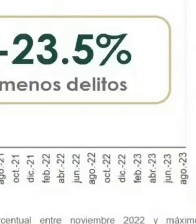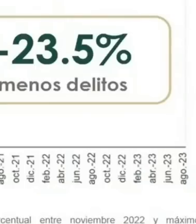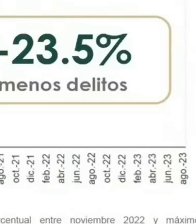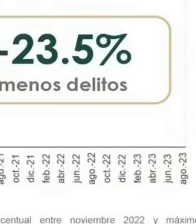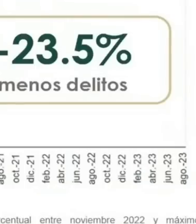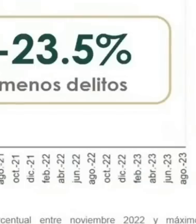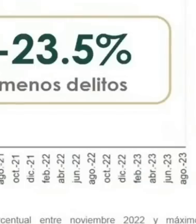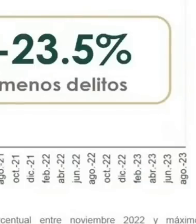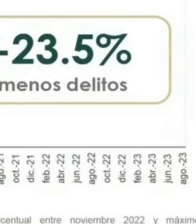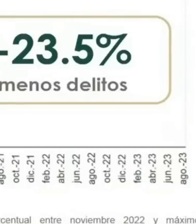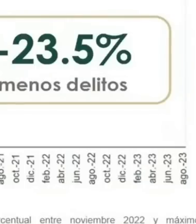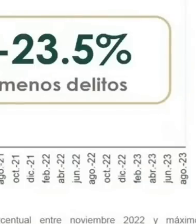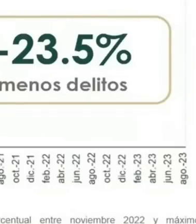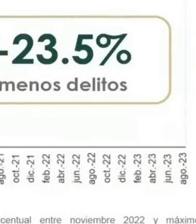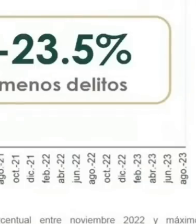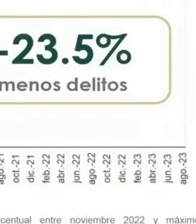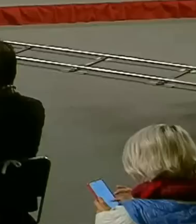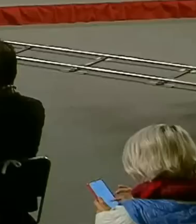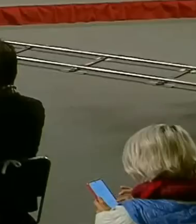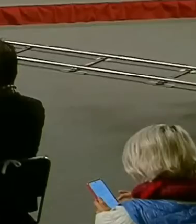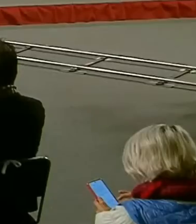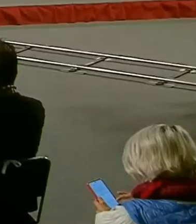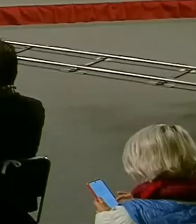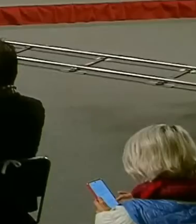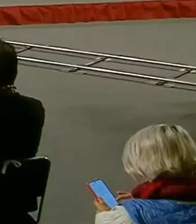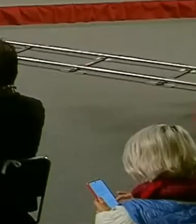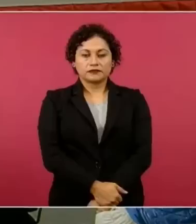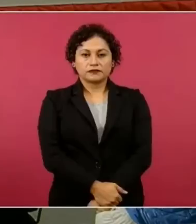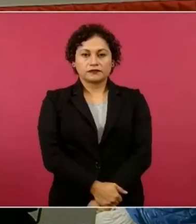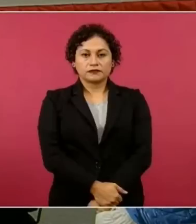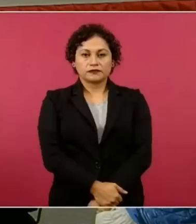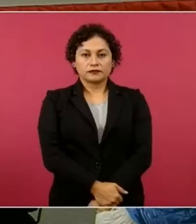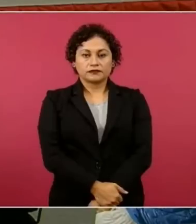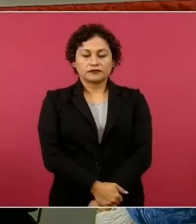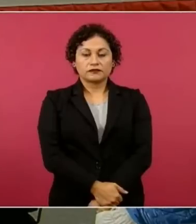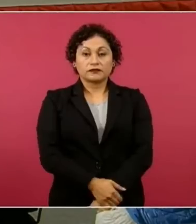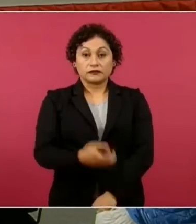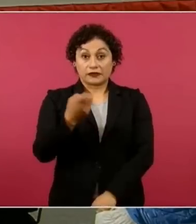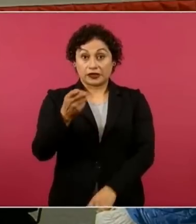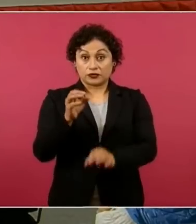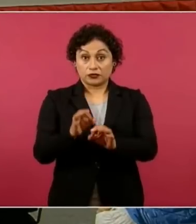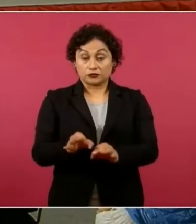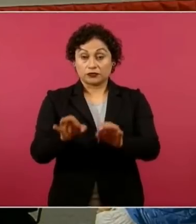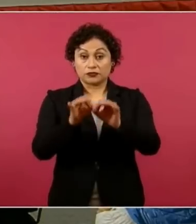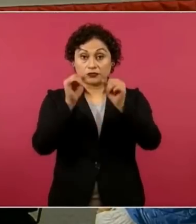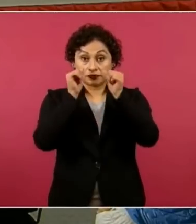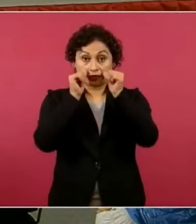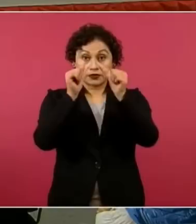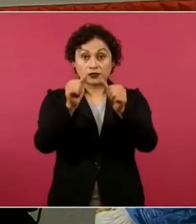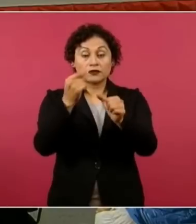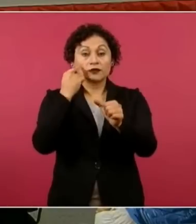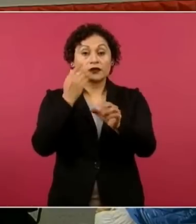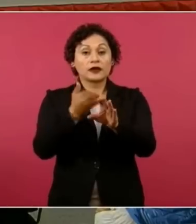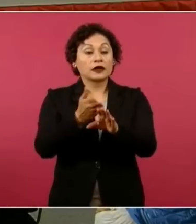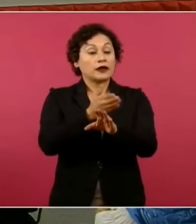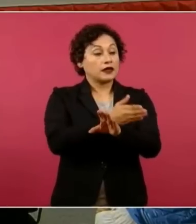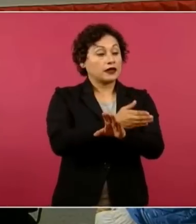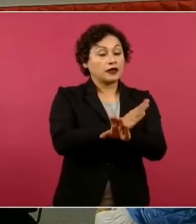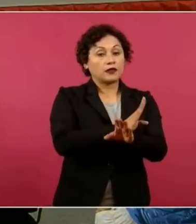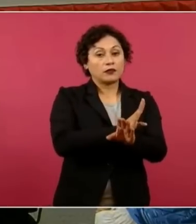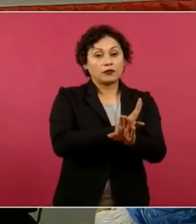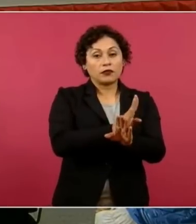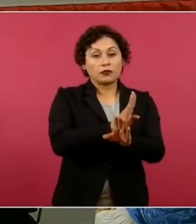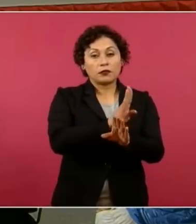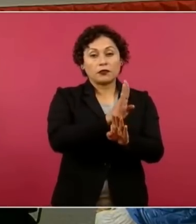Pero lo importante, y lo explicaba yo ayer antier, es que iba hacia arriba, se contuvo y ya vamos